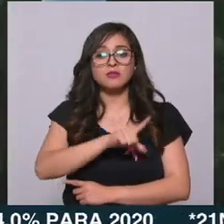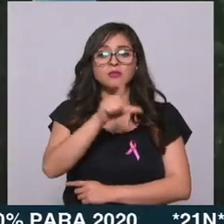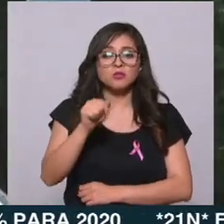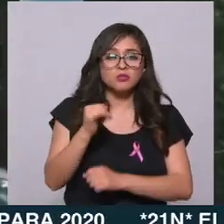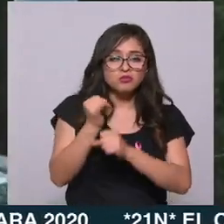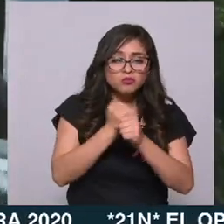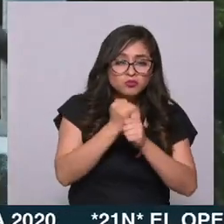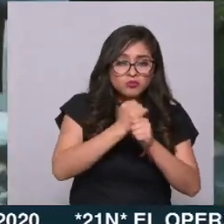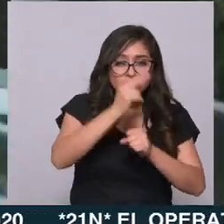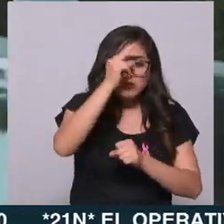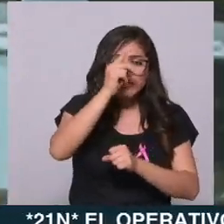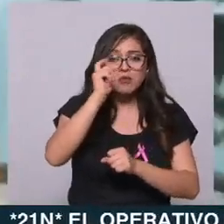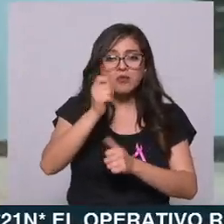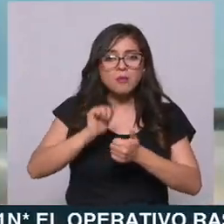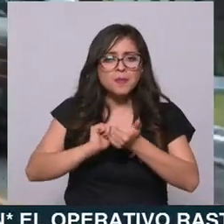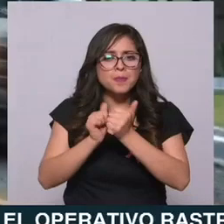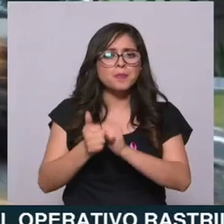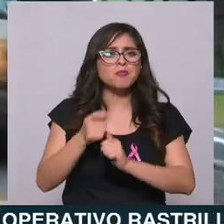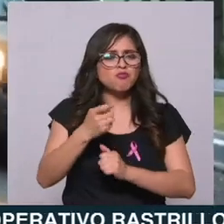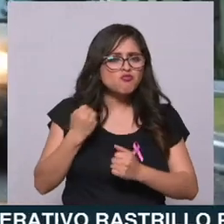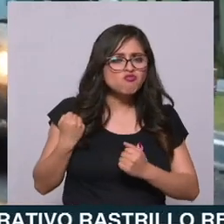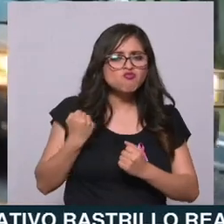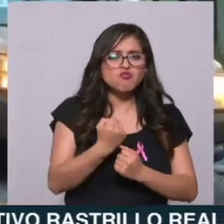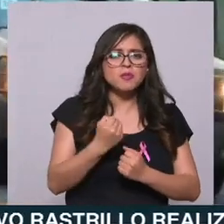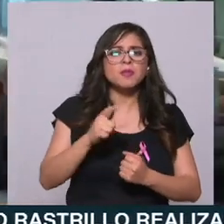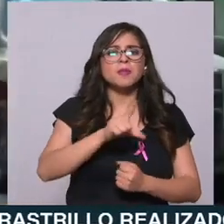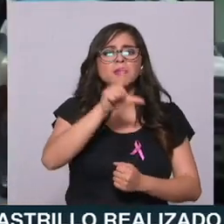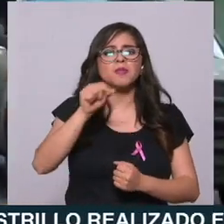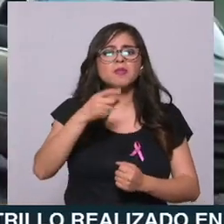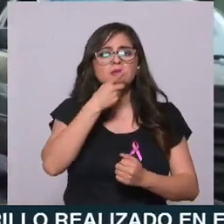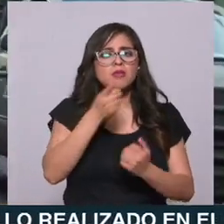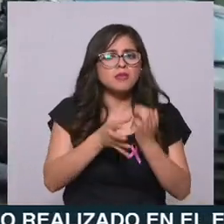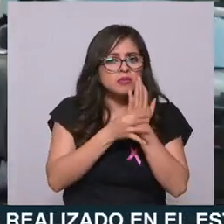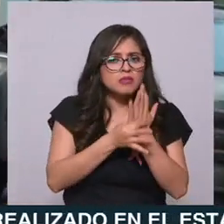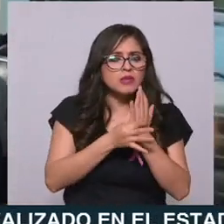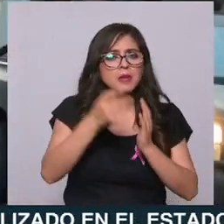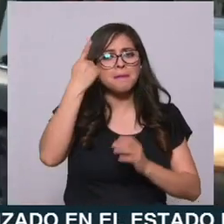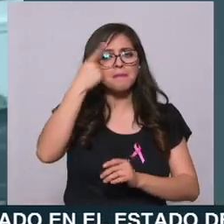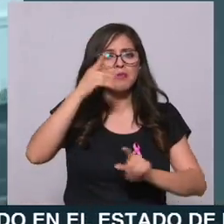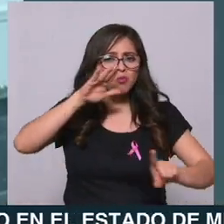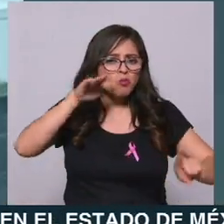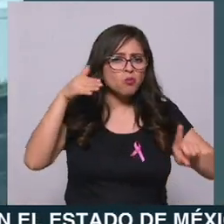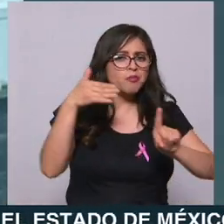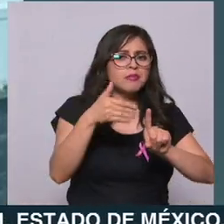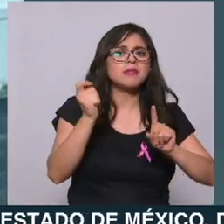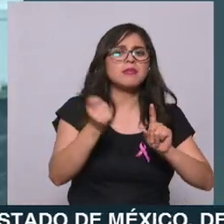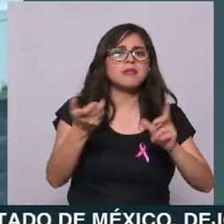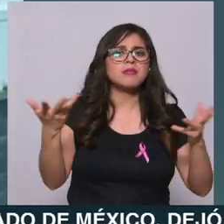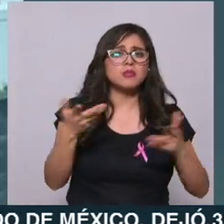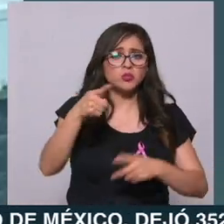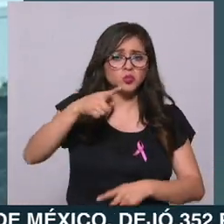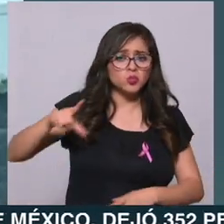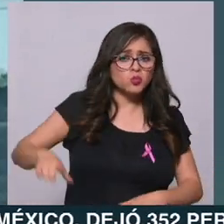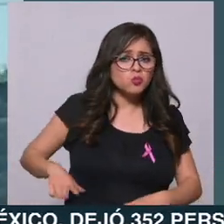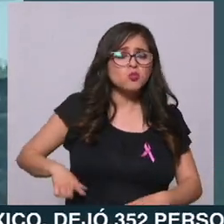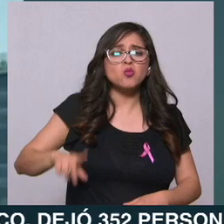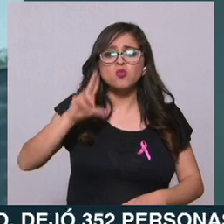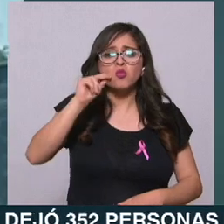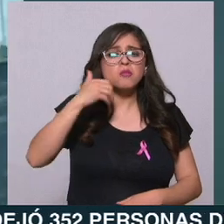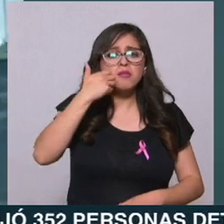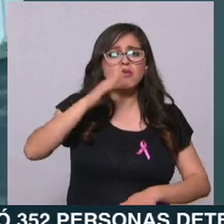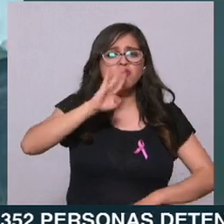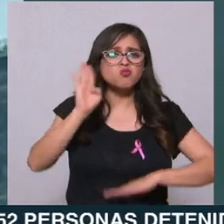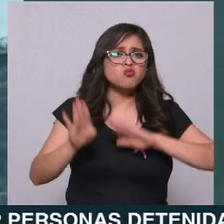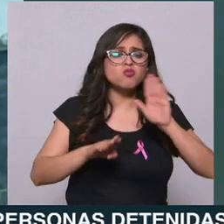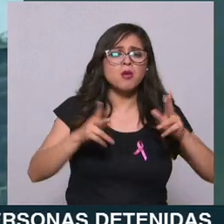inteligencia y con uso mínimo de la fuerza. Indicó además que en la lucha por lograr el objetivo, su gobierno no quiere derramamiento de sangre de